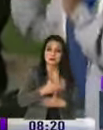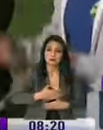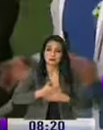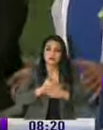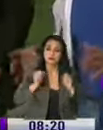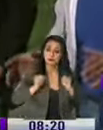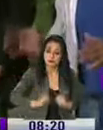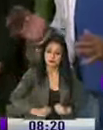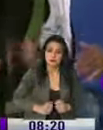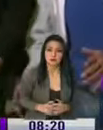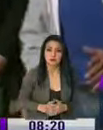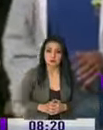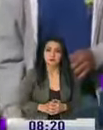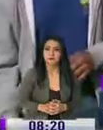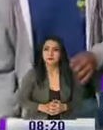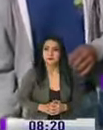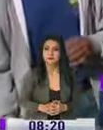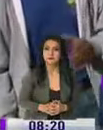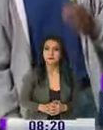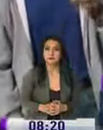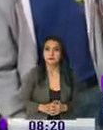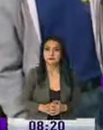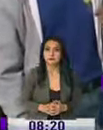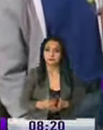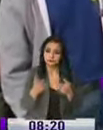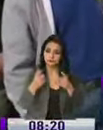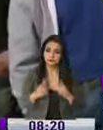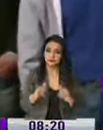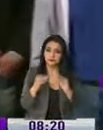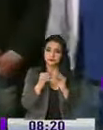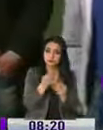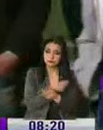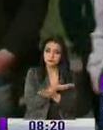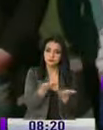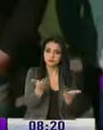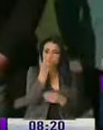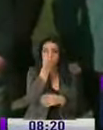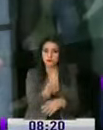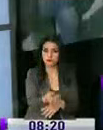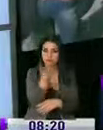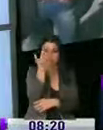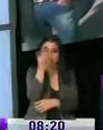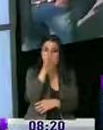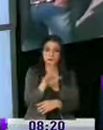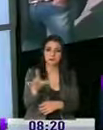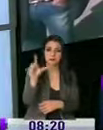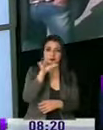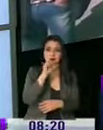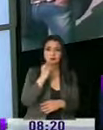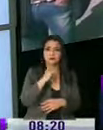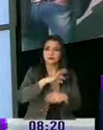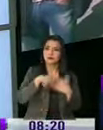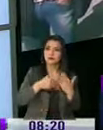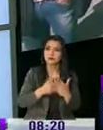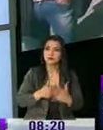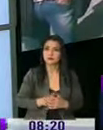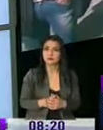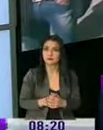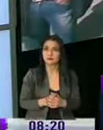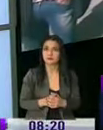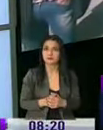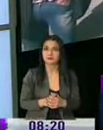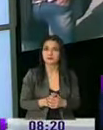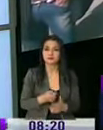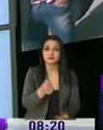espacios de entretenimiento. Robert, ustedes siguen con más en estudios, excelente lunes para todos. Mi querida Andreita, en este punto,